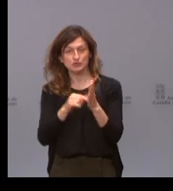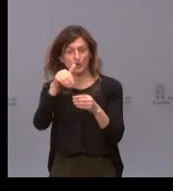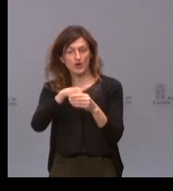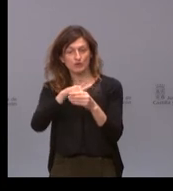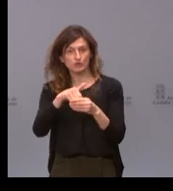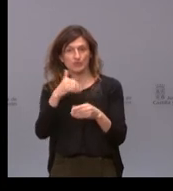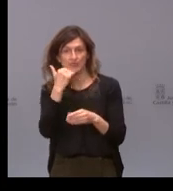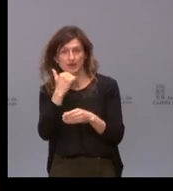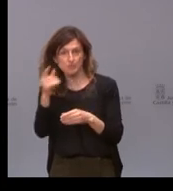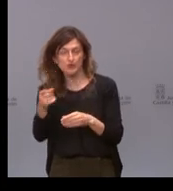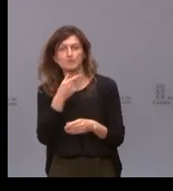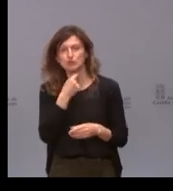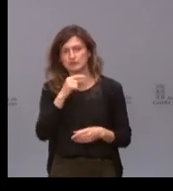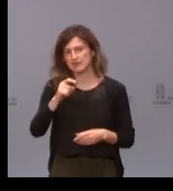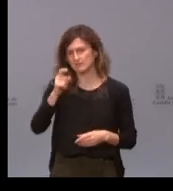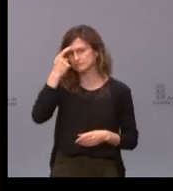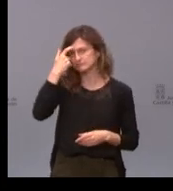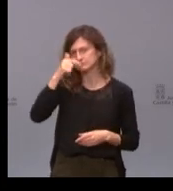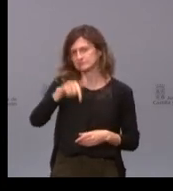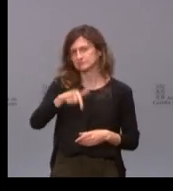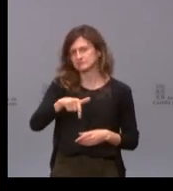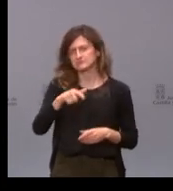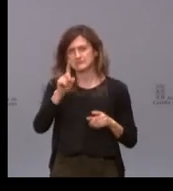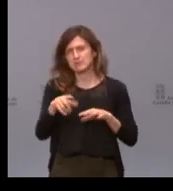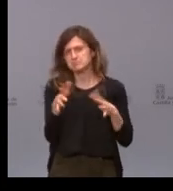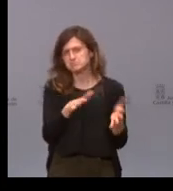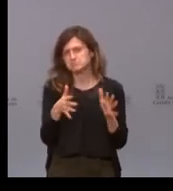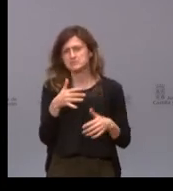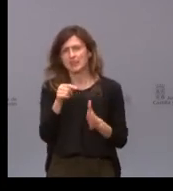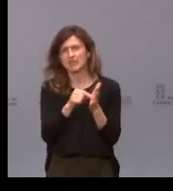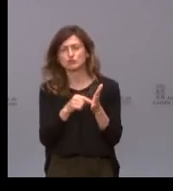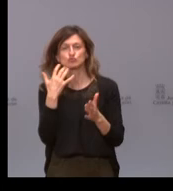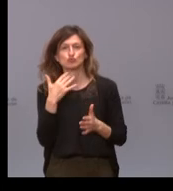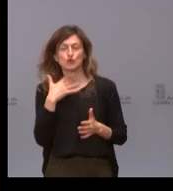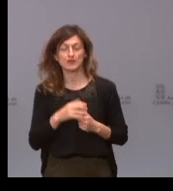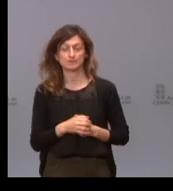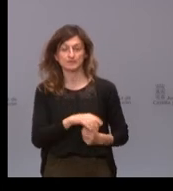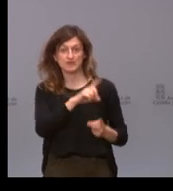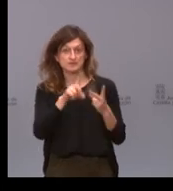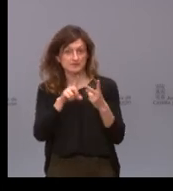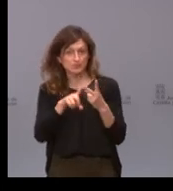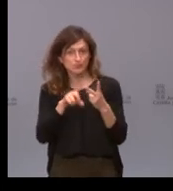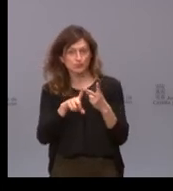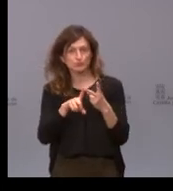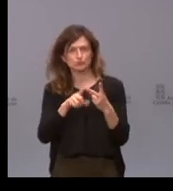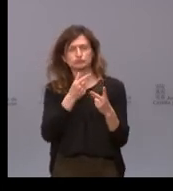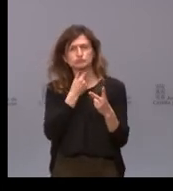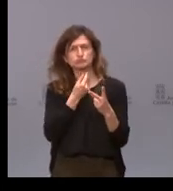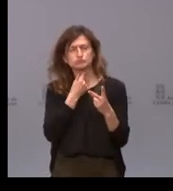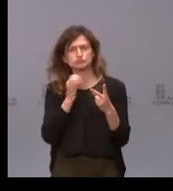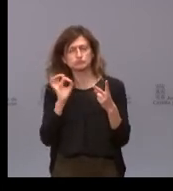zamora me gustaría saber también la estimación del dato en soria y en segundo lugar también me gustaría